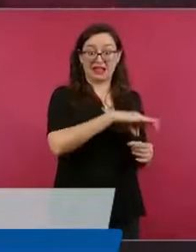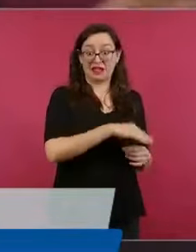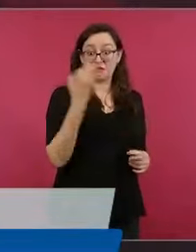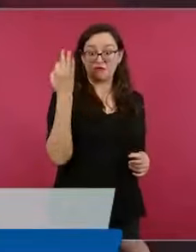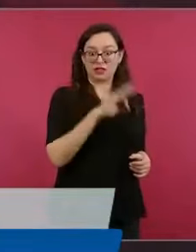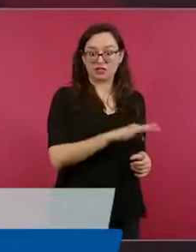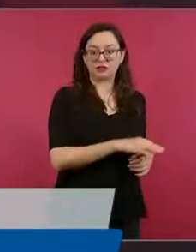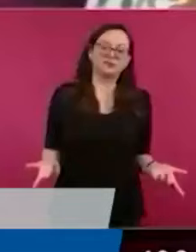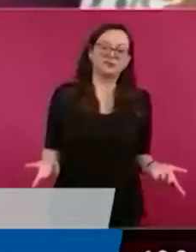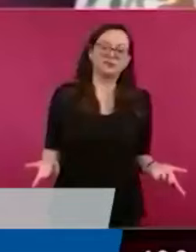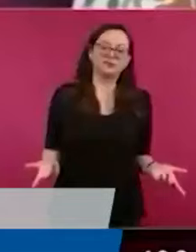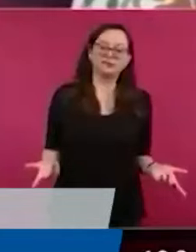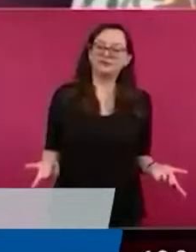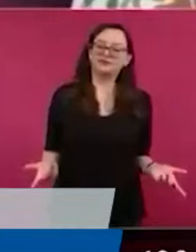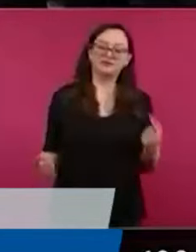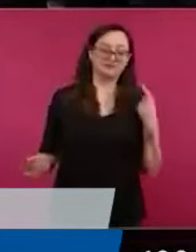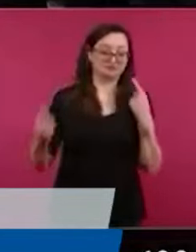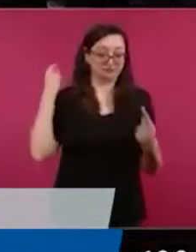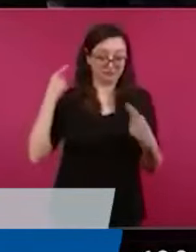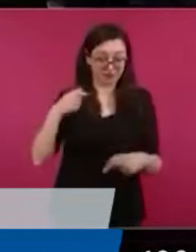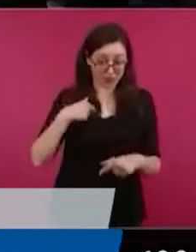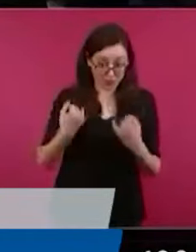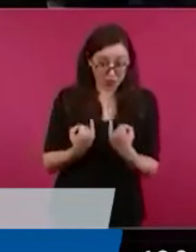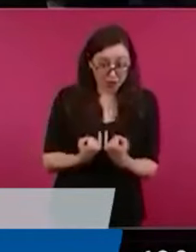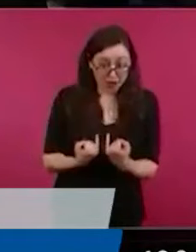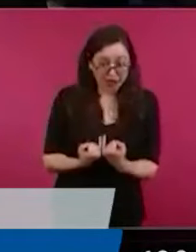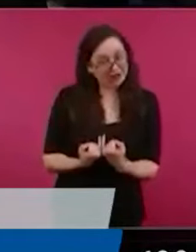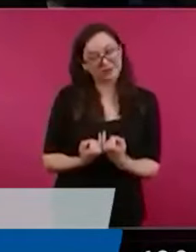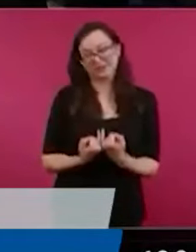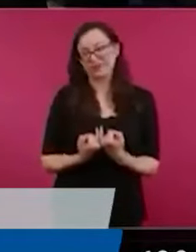un apagón, que no ofendan.